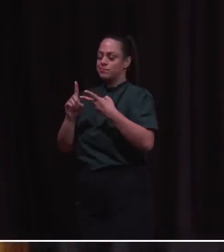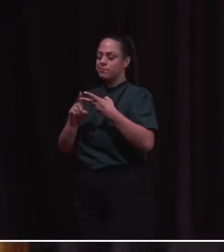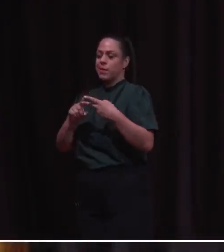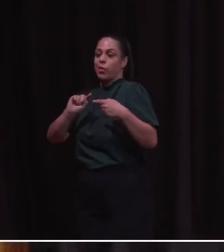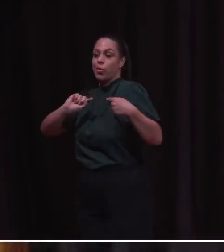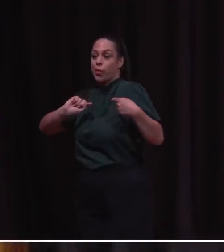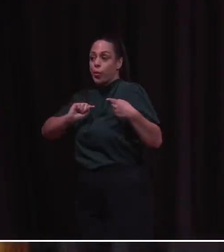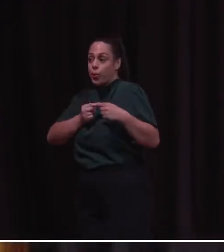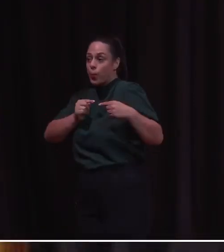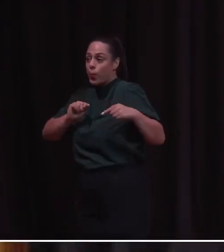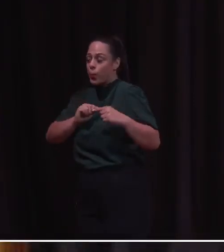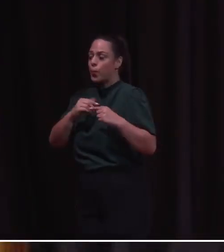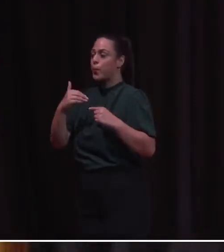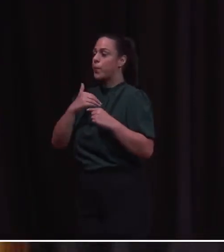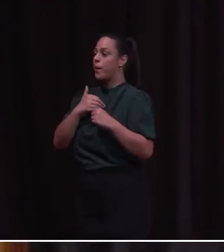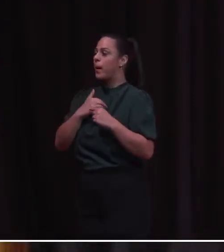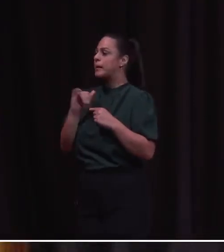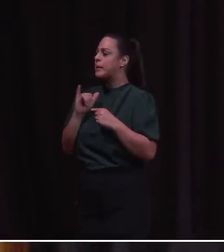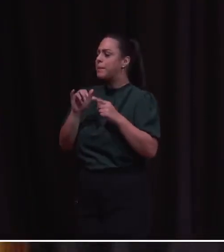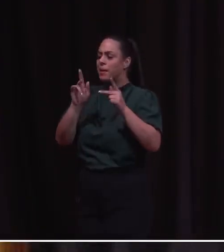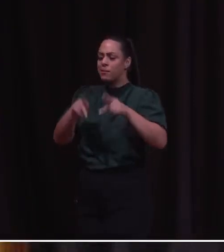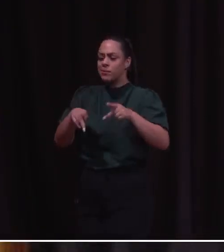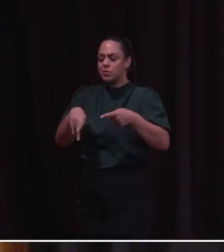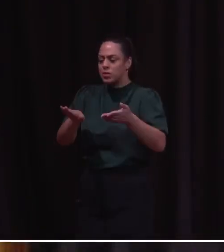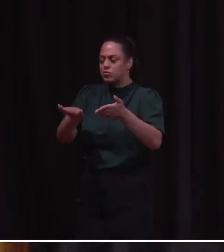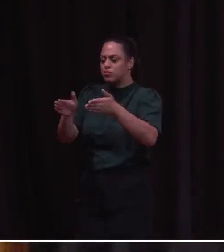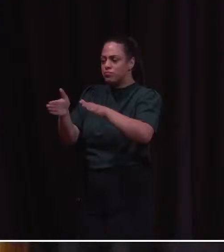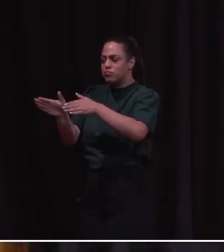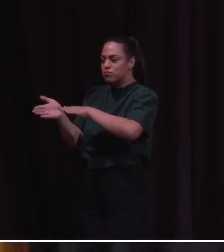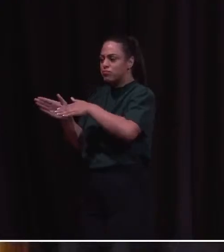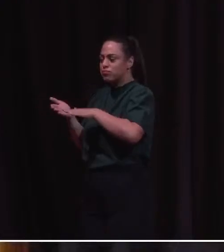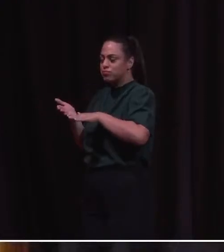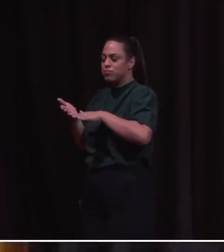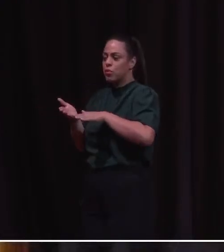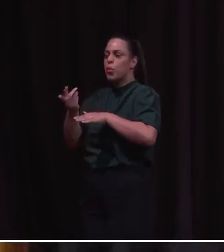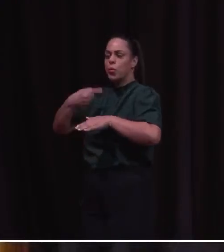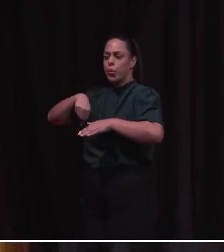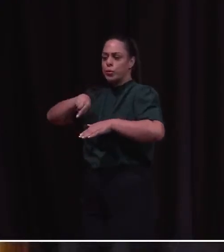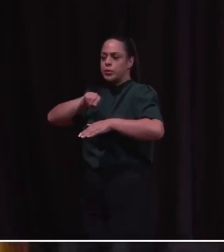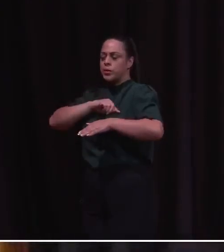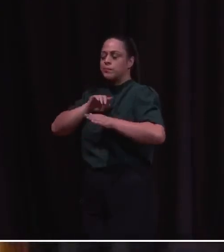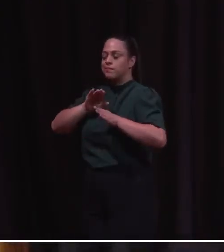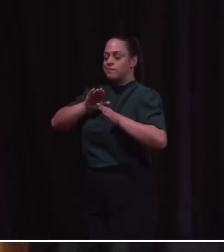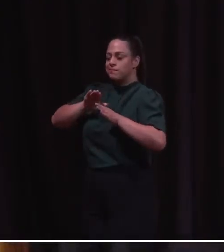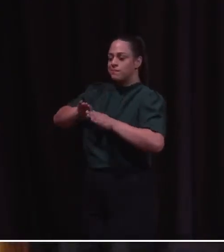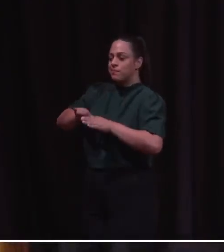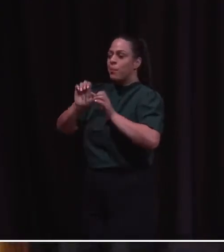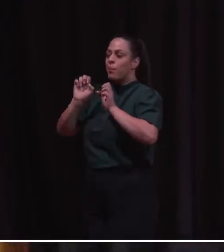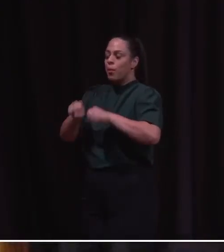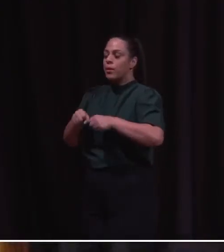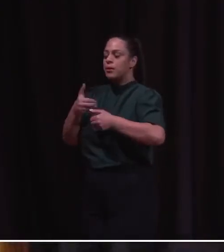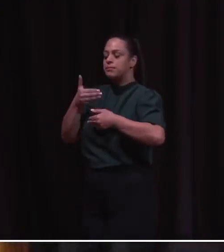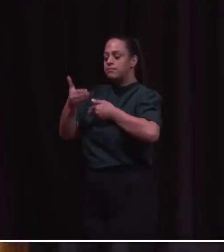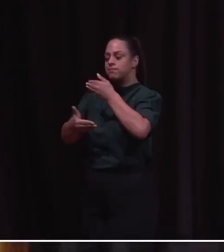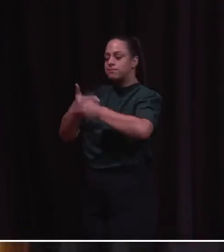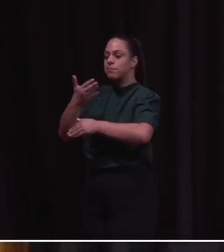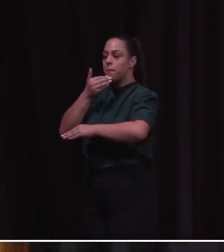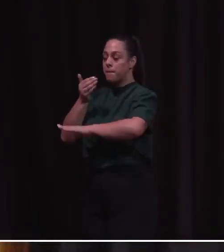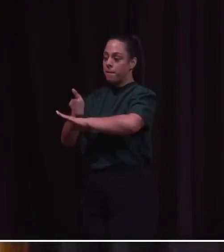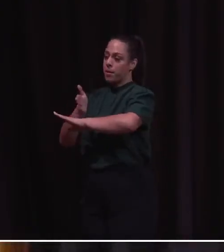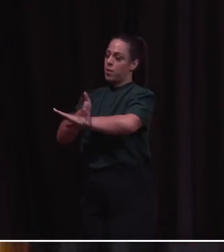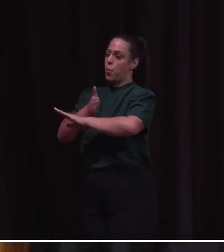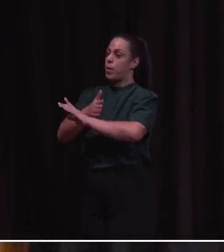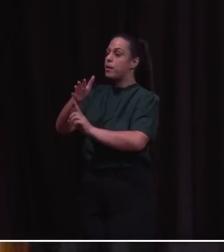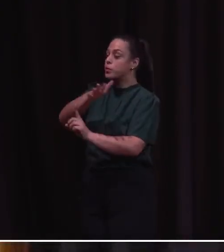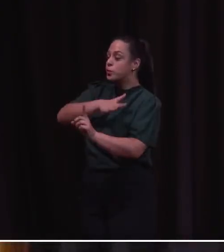produce el aprobio de quienes arrebatan sus vidas, podamos seguir avanzando en la construcción de una mejor sociedad